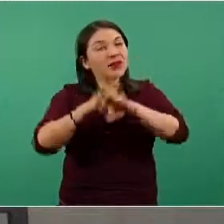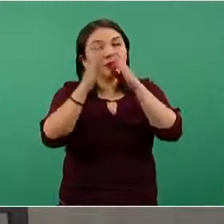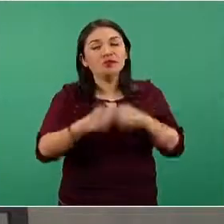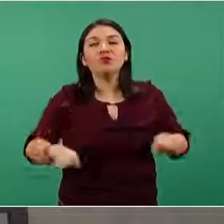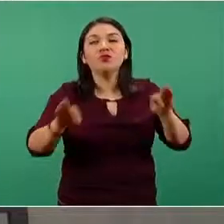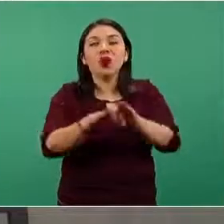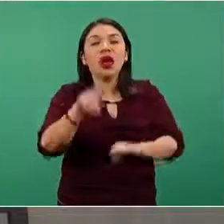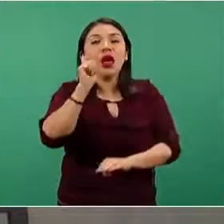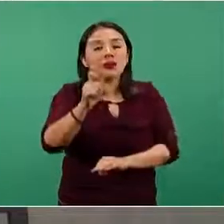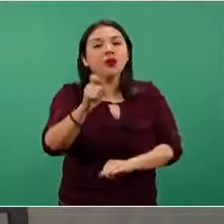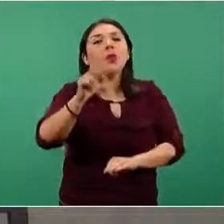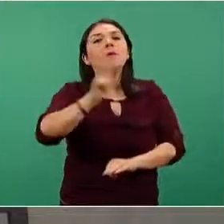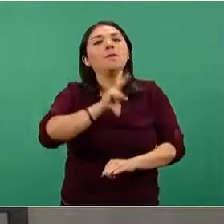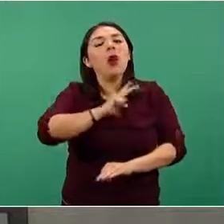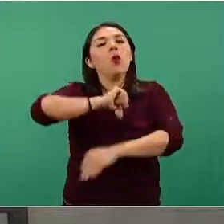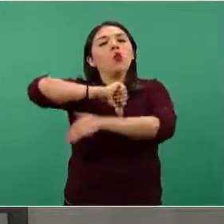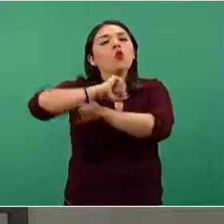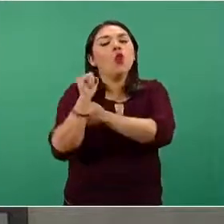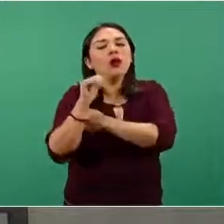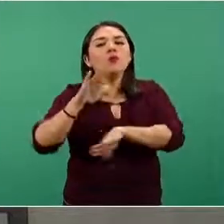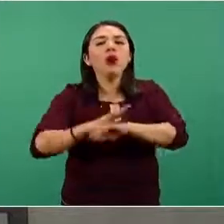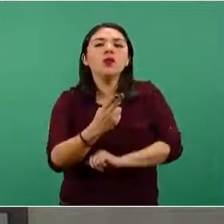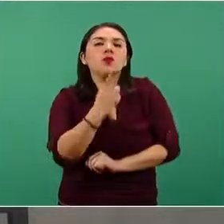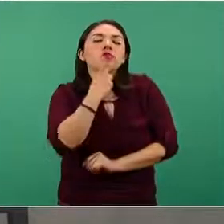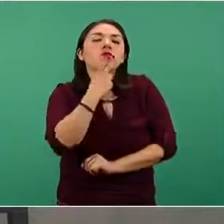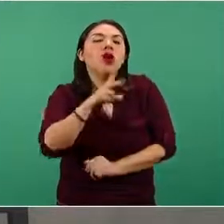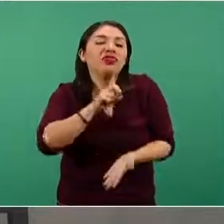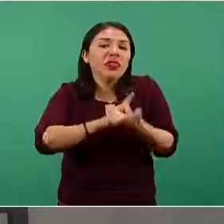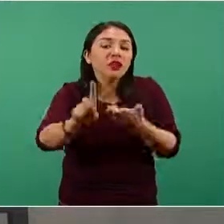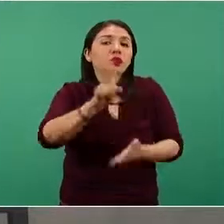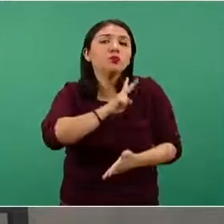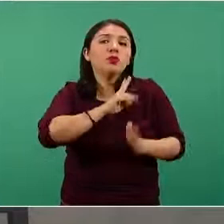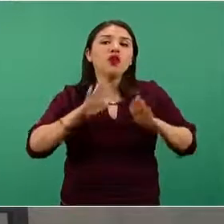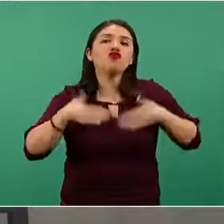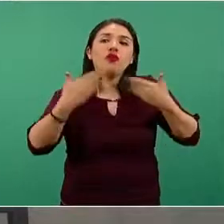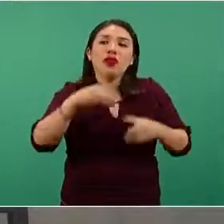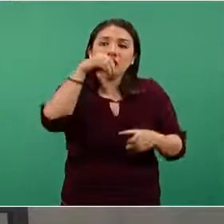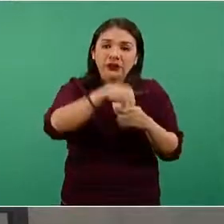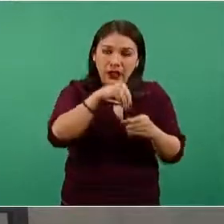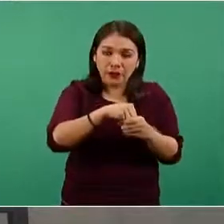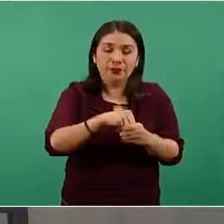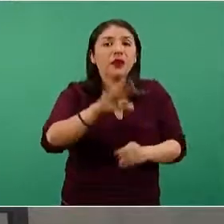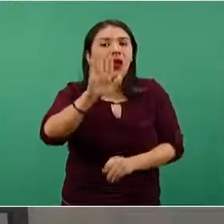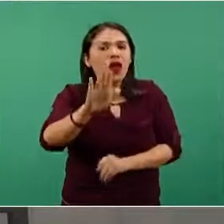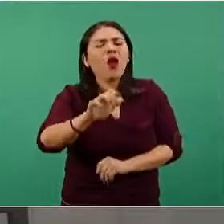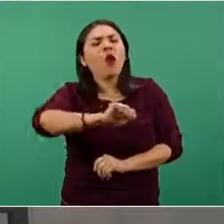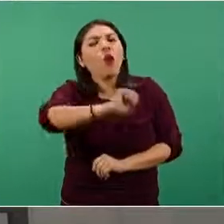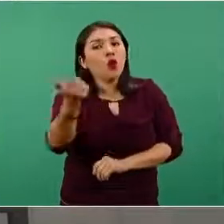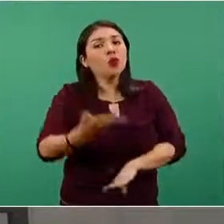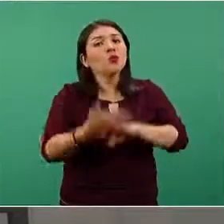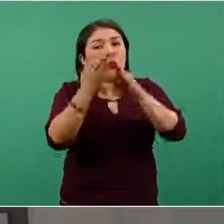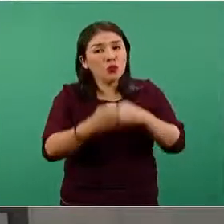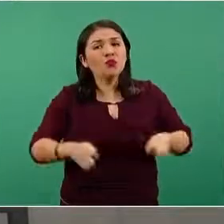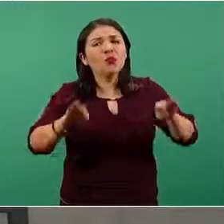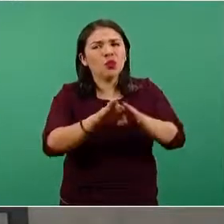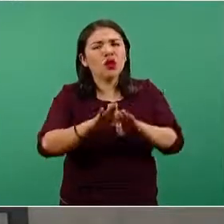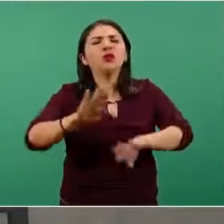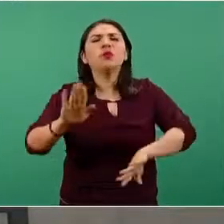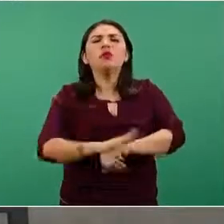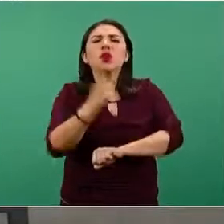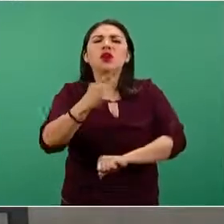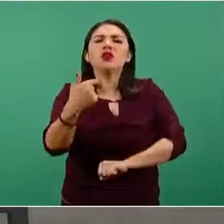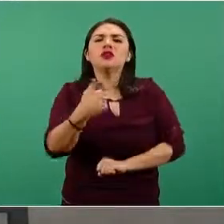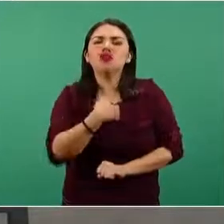importancia de reservar y preservar el derecho a la confidencialidad. Ahora, hay una razón también muy importante por la que